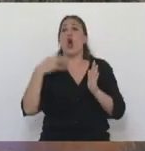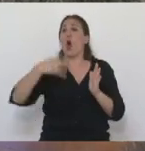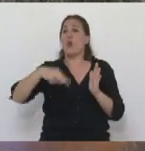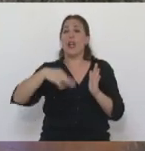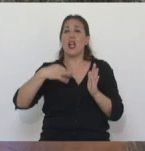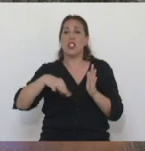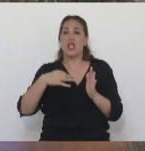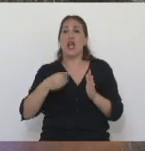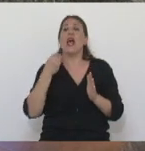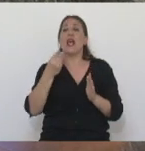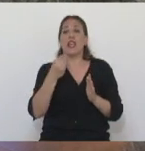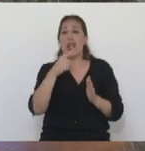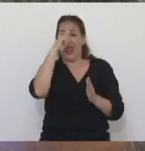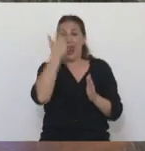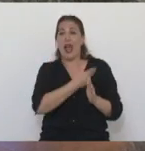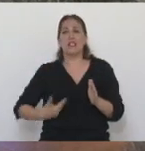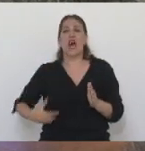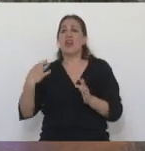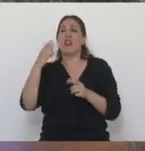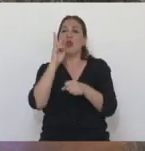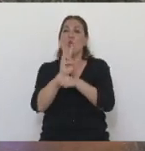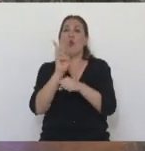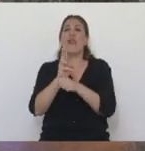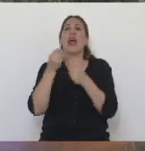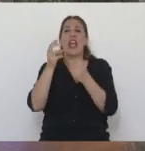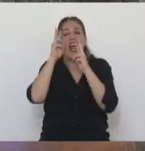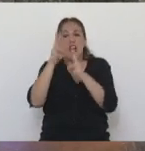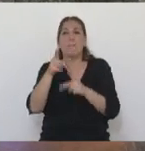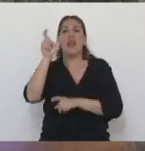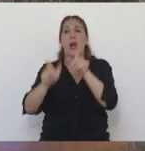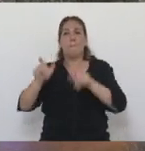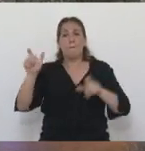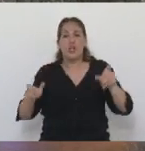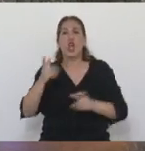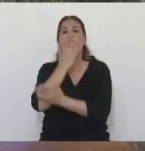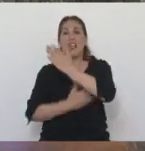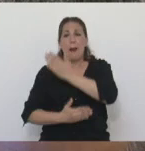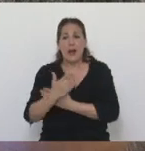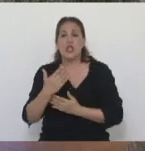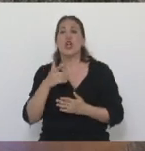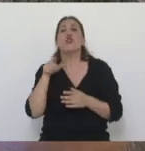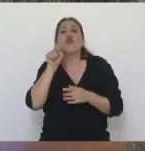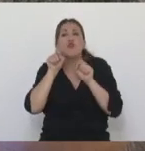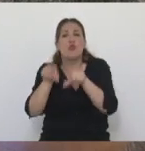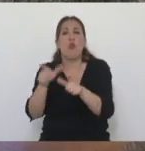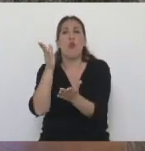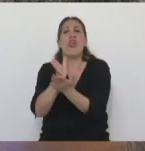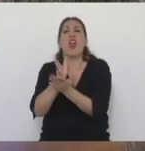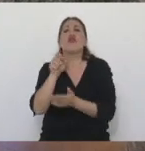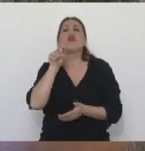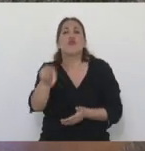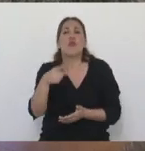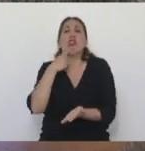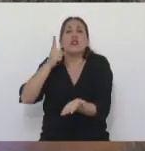los Estados parte deben asegurar que se respete a las personas con discapacidad su derecho de decidir